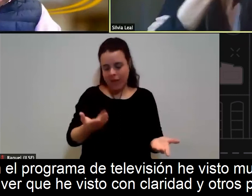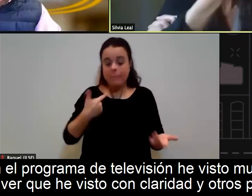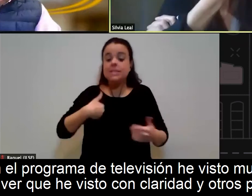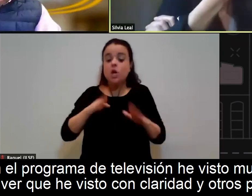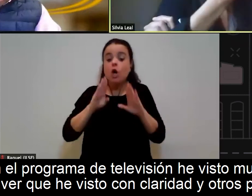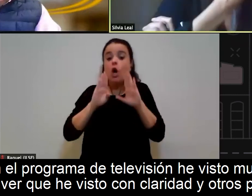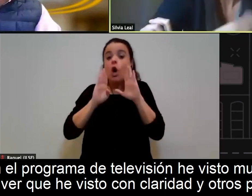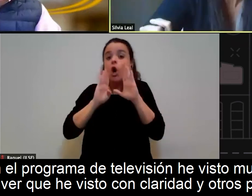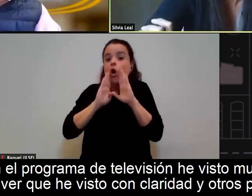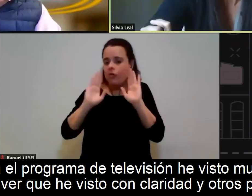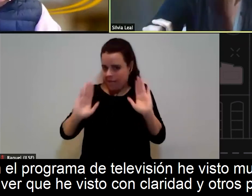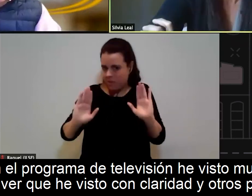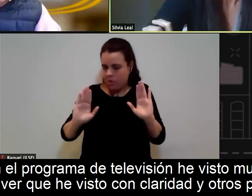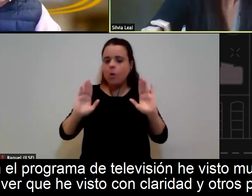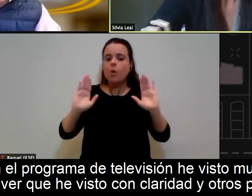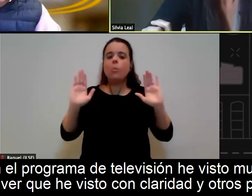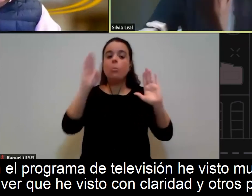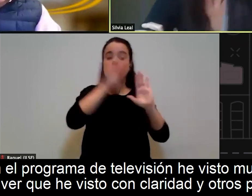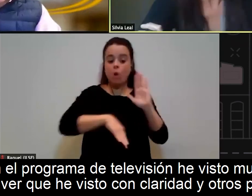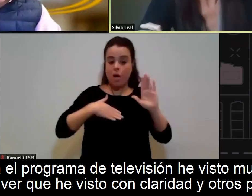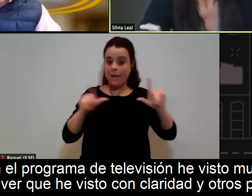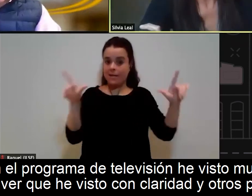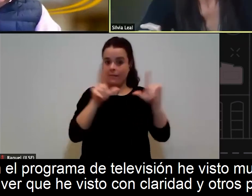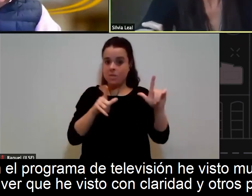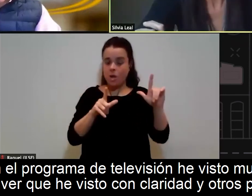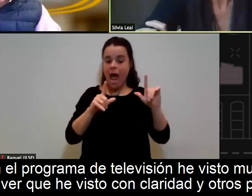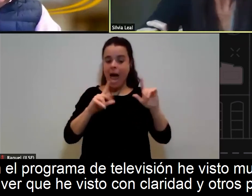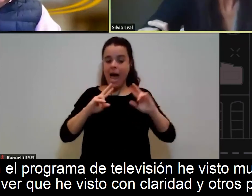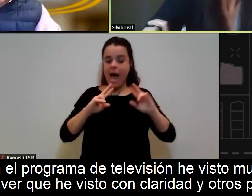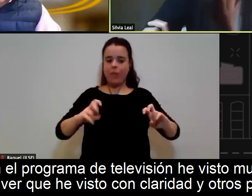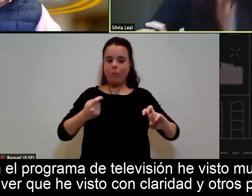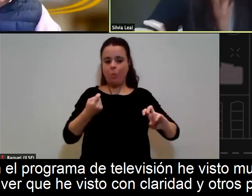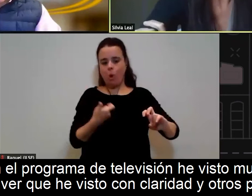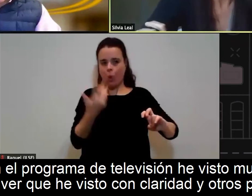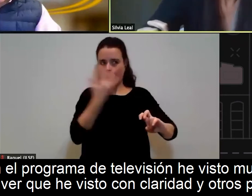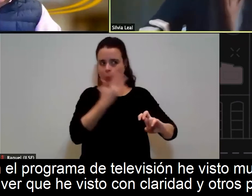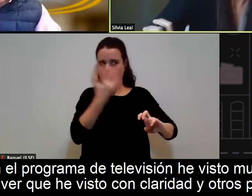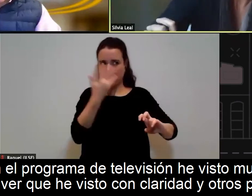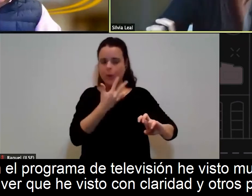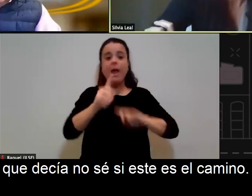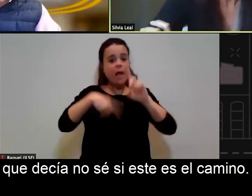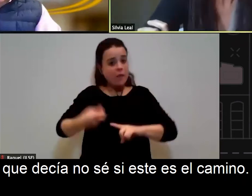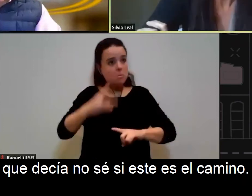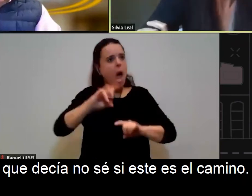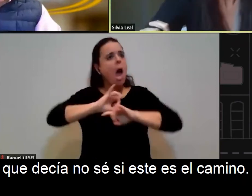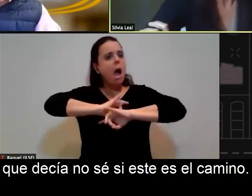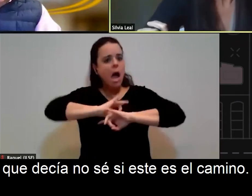televisión he visto muchas cosas que me costaba ver, que luego he visto con mucha claridad y otros proyectos de MIT y demás que